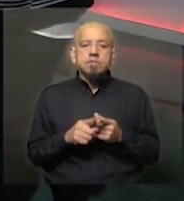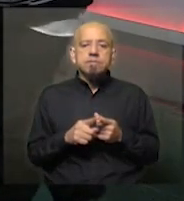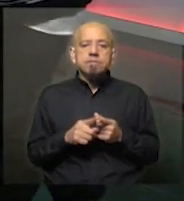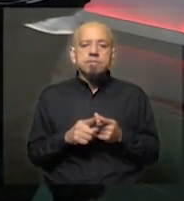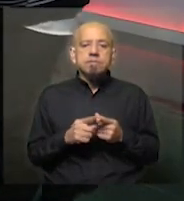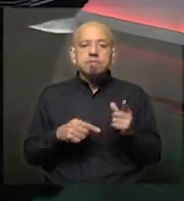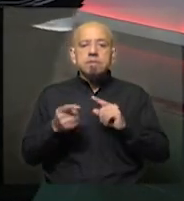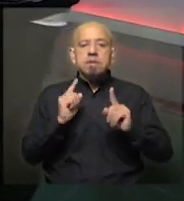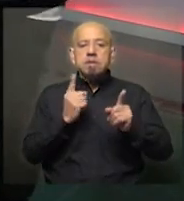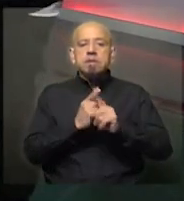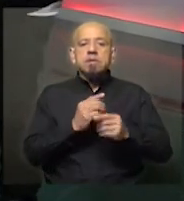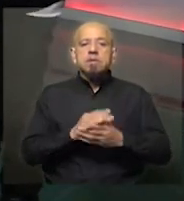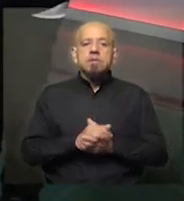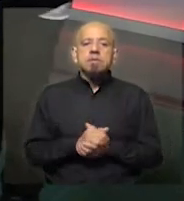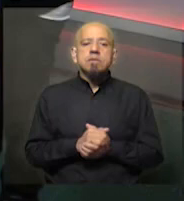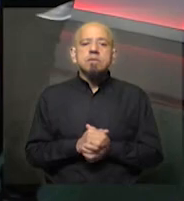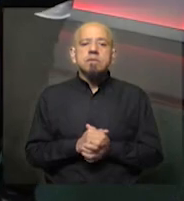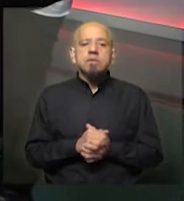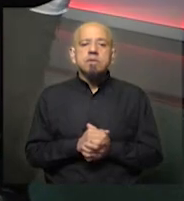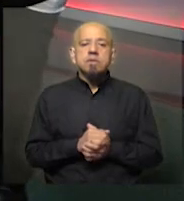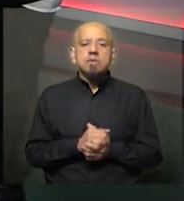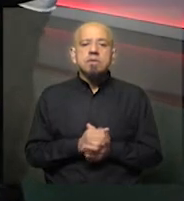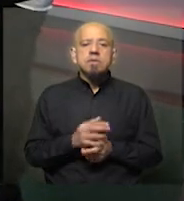Totalmente. De sorpresa.